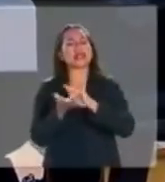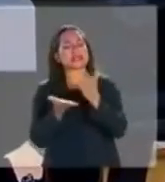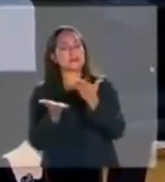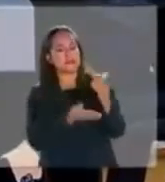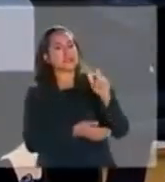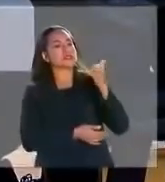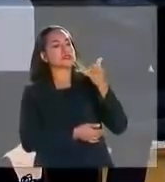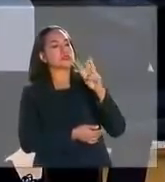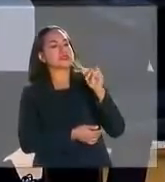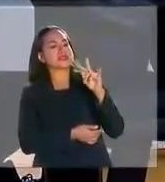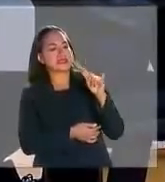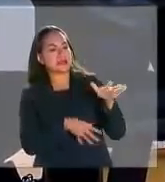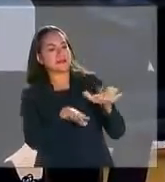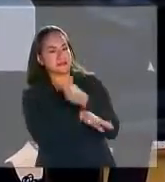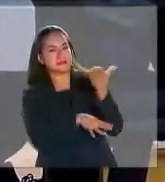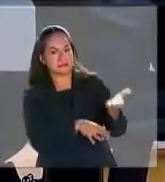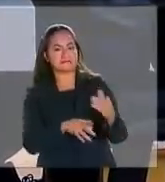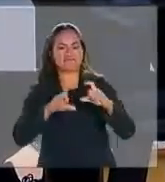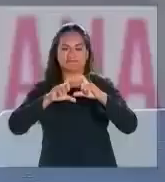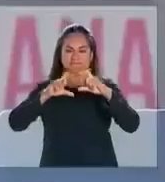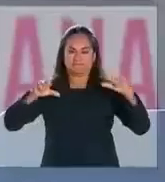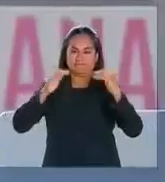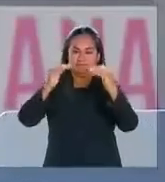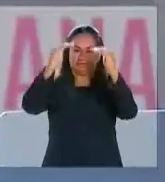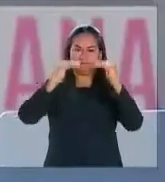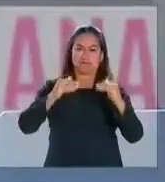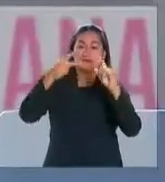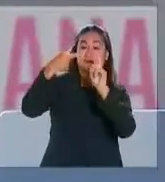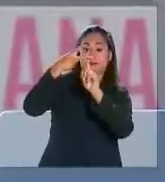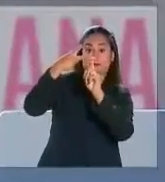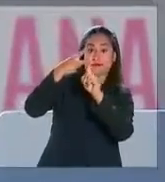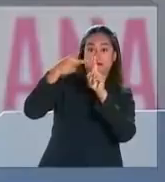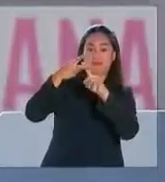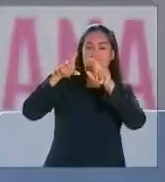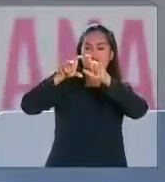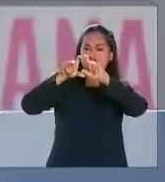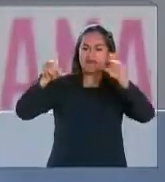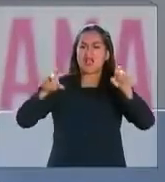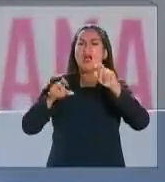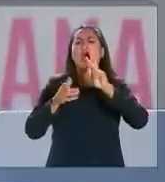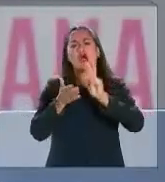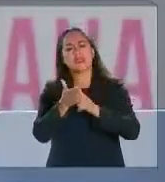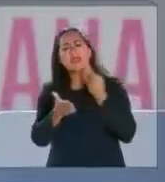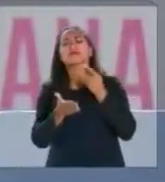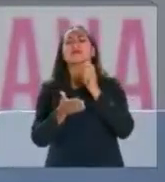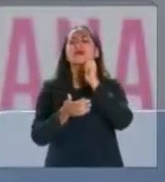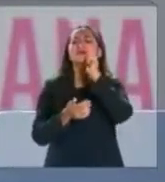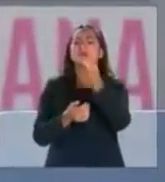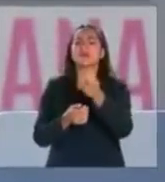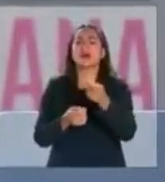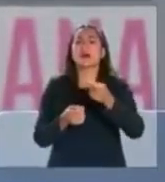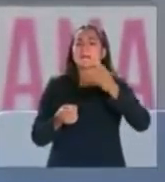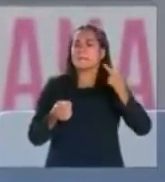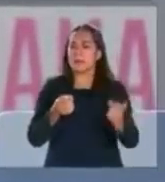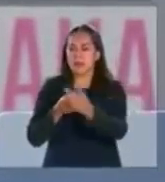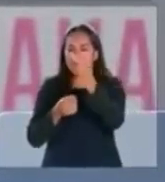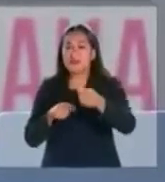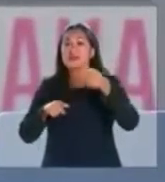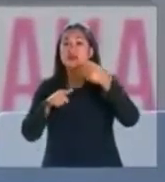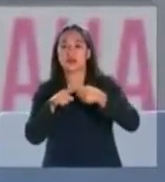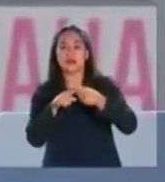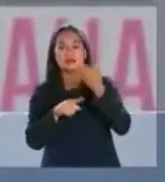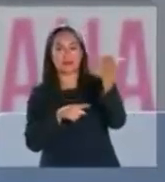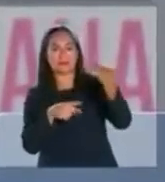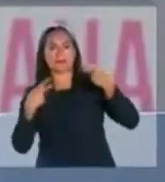segmento es el segundo segmento de este primer bloque otra vez la pregunta va a correr a cargo de uno de nuestros ciudadanos aquí